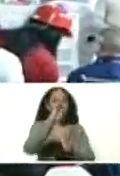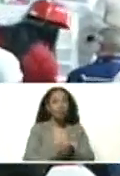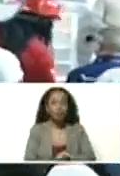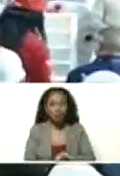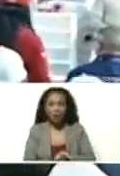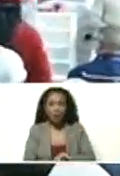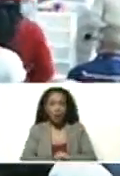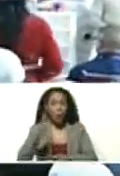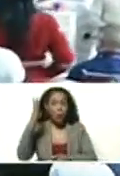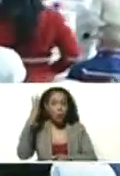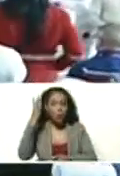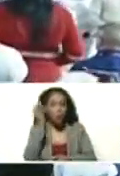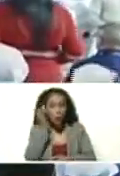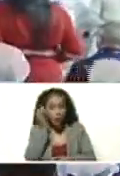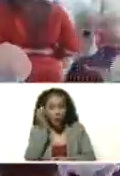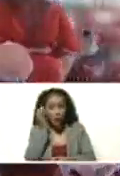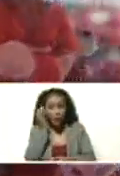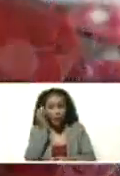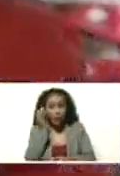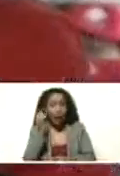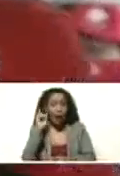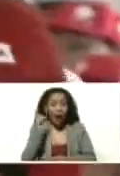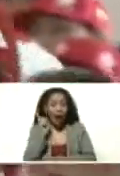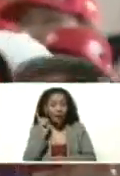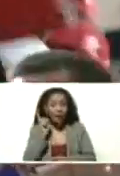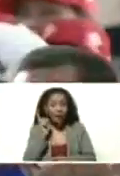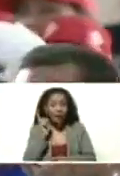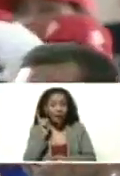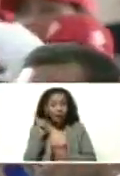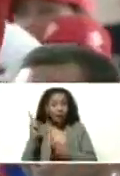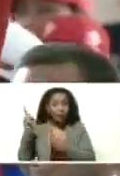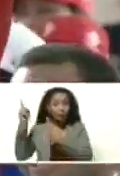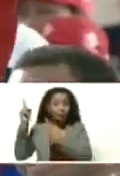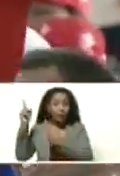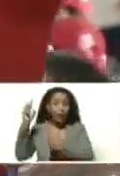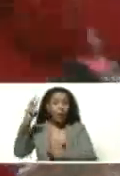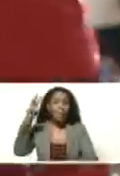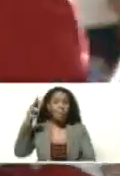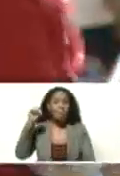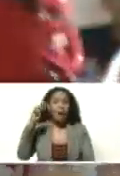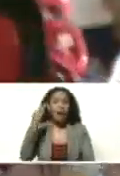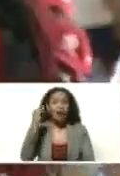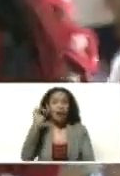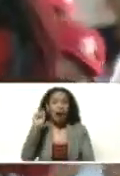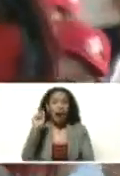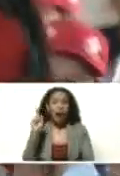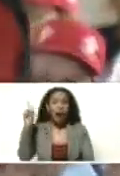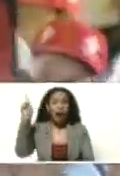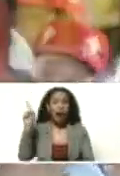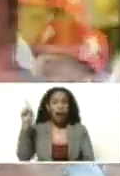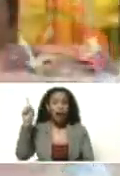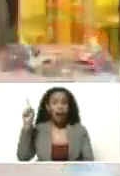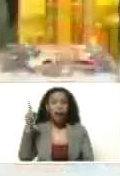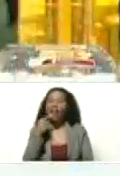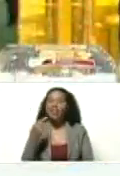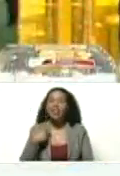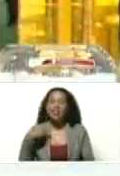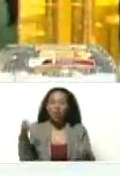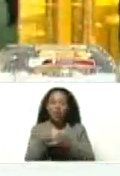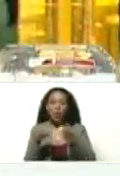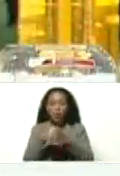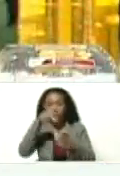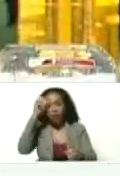María Grimán, compañera María Grimán, PDVSA, los CPT. ¿Qué nos dice la clase obrera de